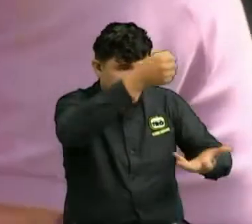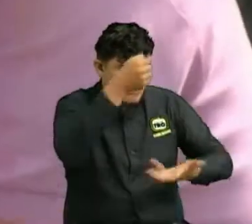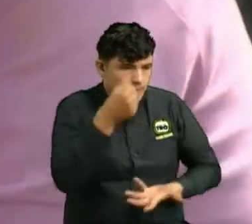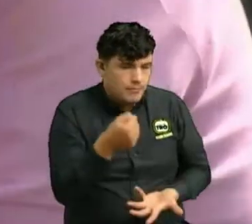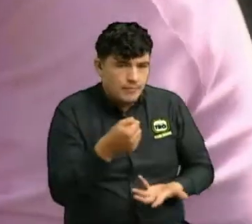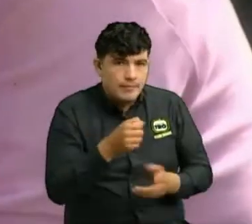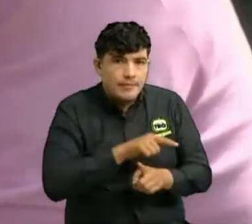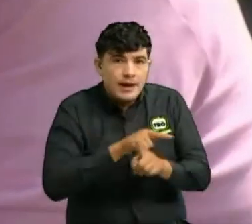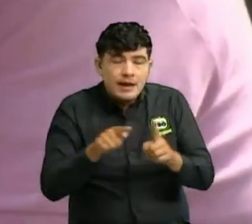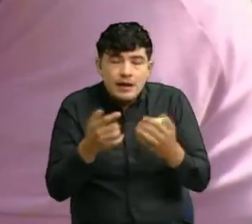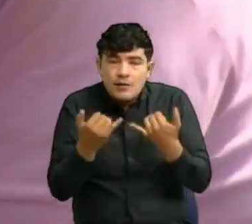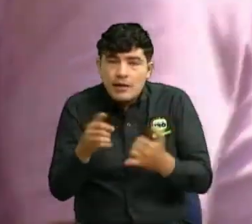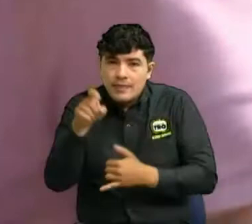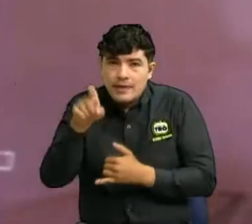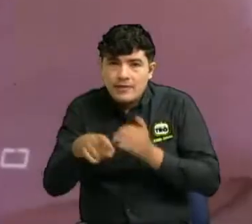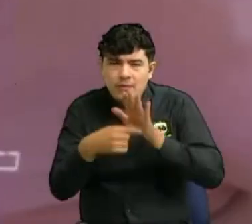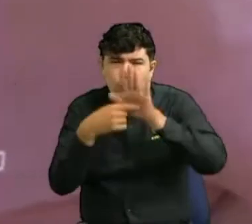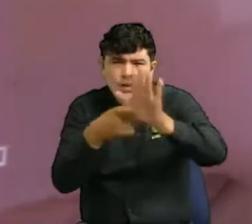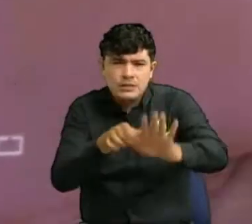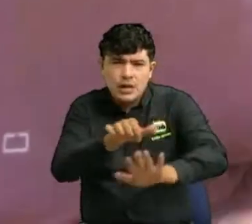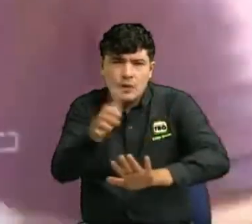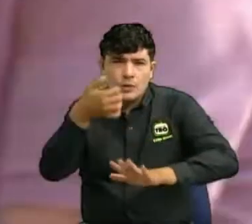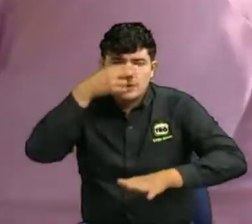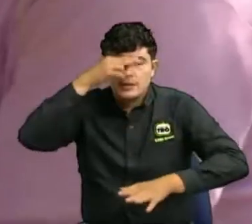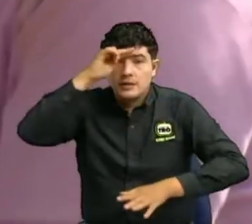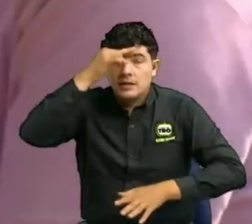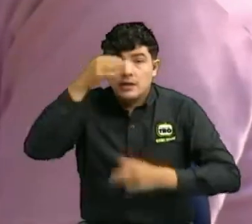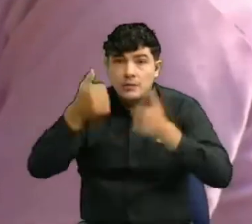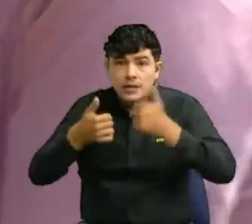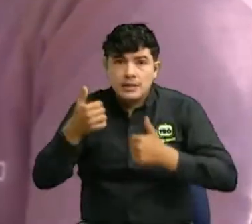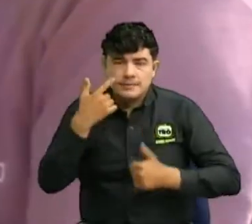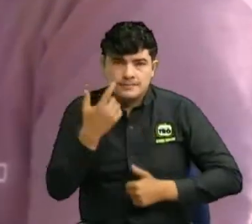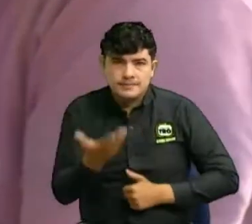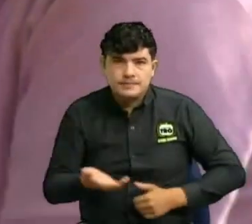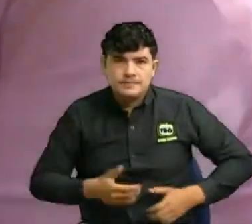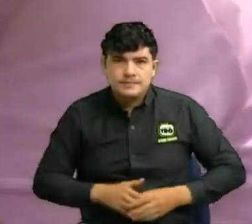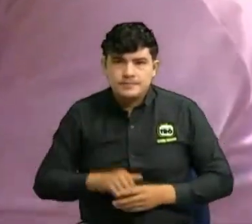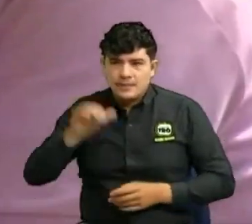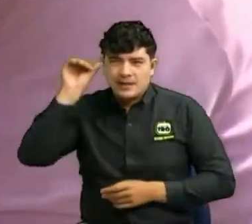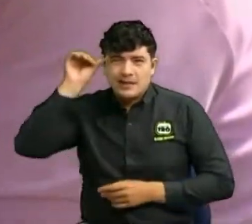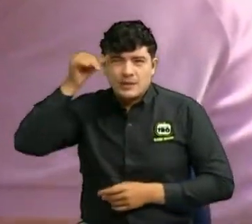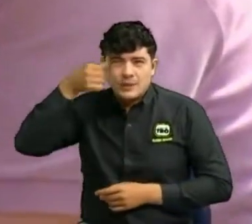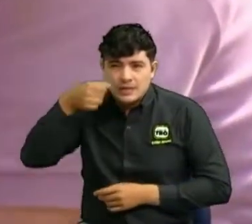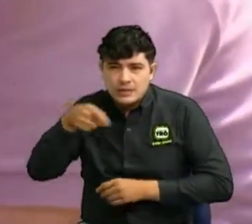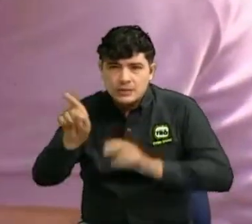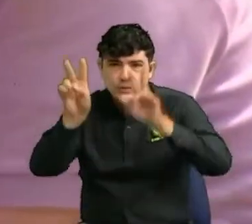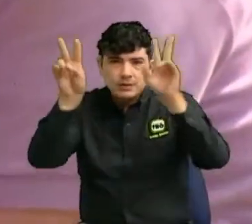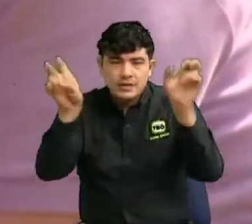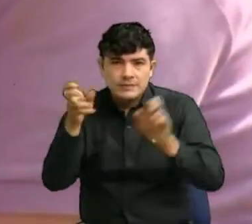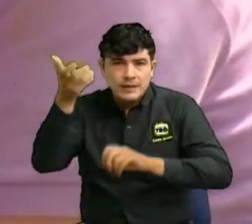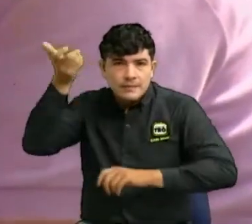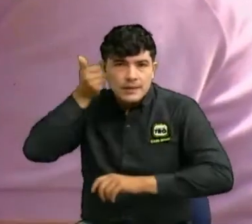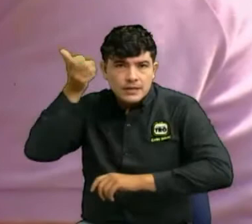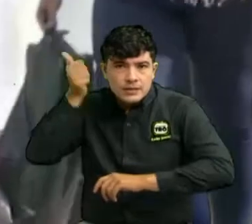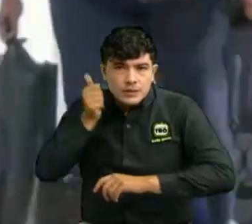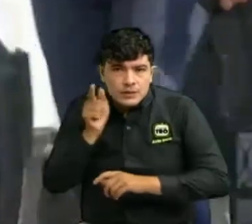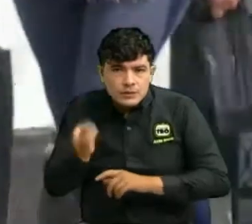que mostrar otra interpretación, doctora Marlene, y es la siguiente. Recordemos que en materia de pensiones, en materia de seguridad social, hay